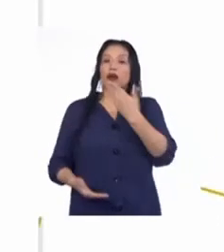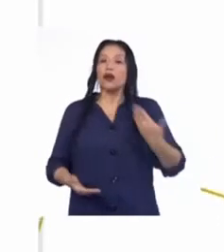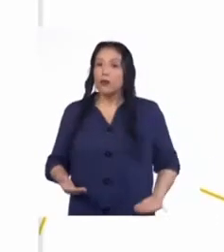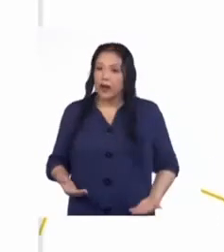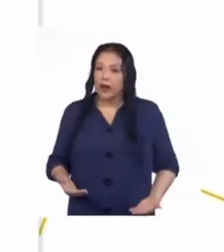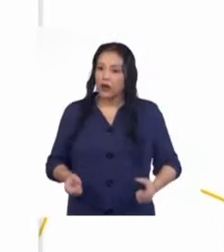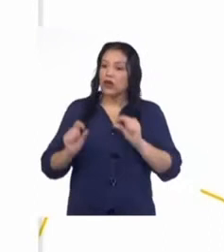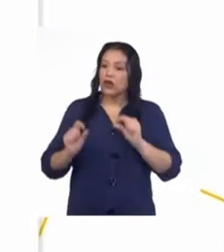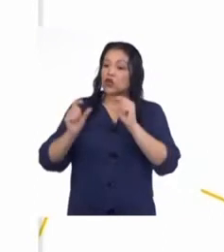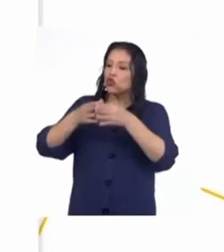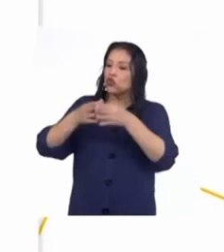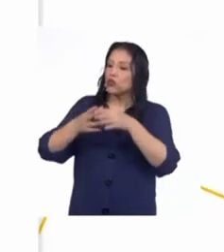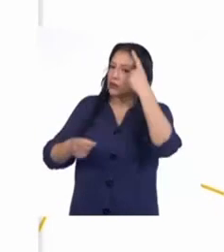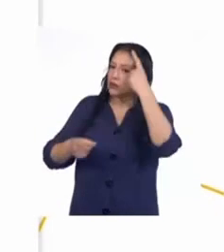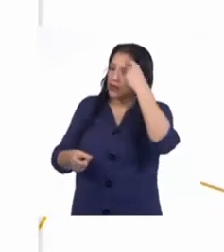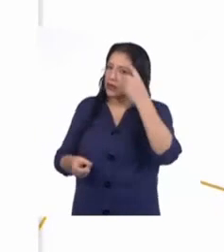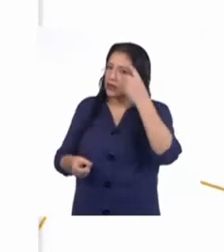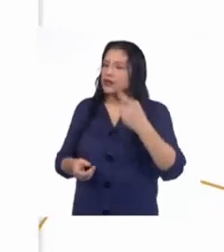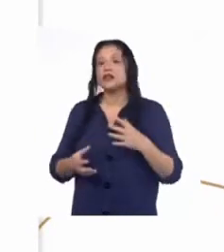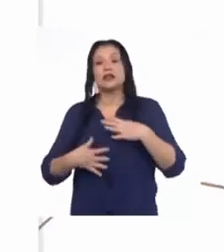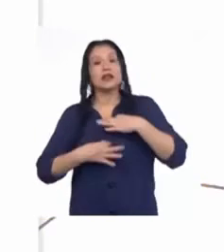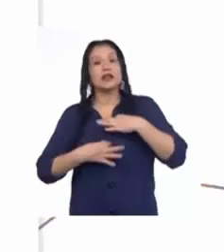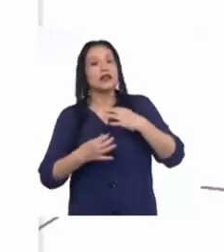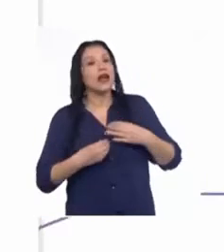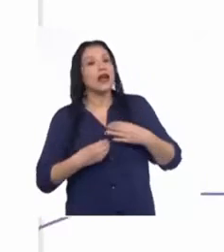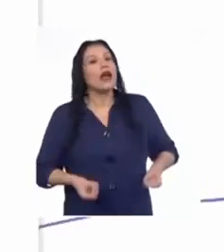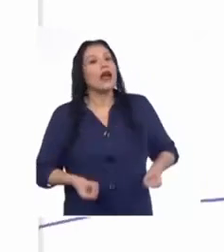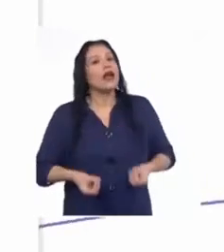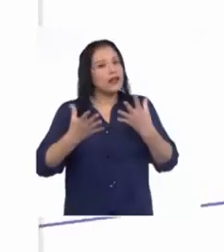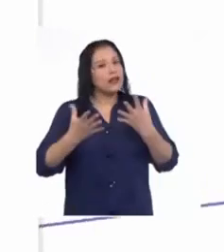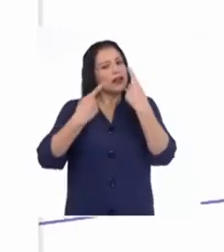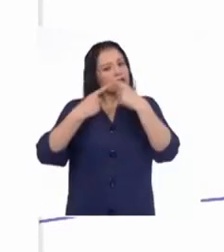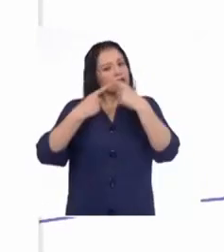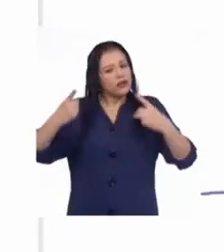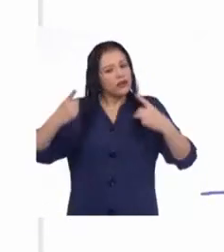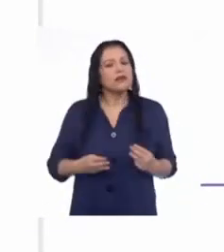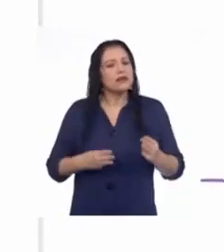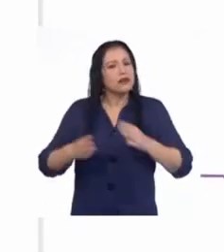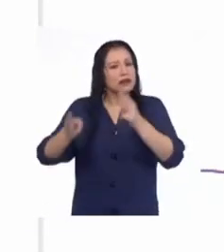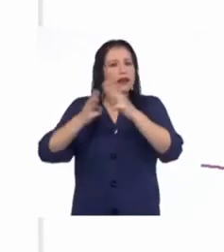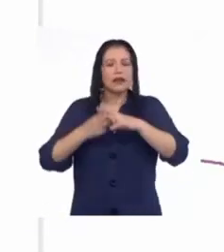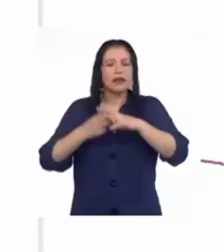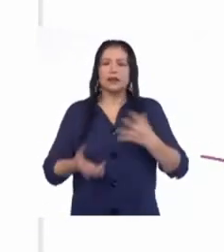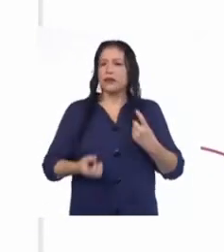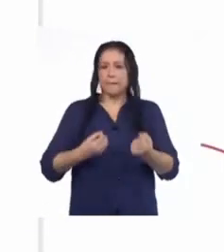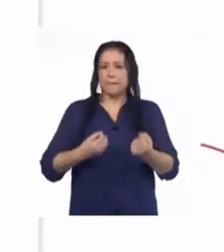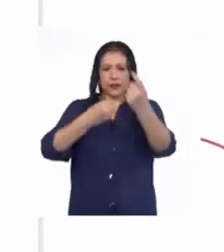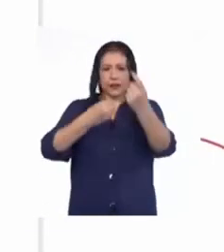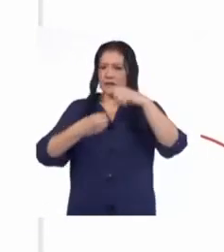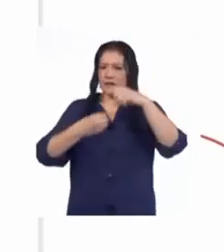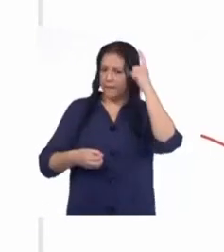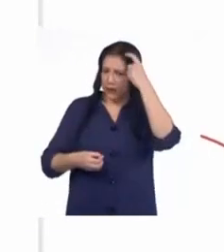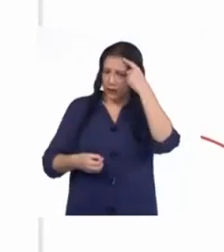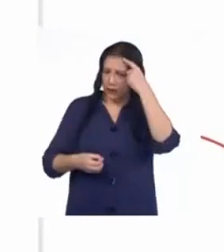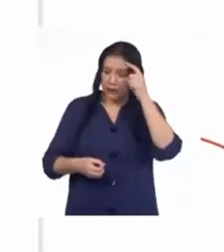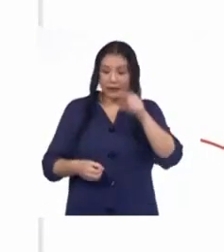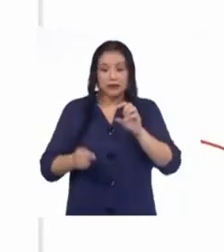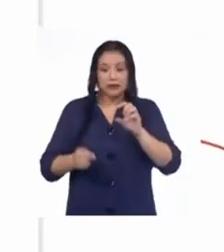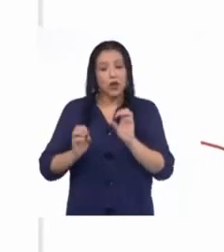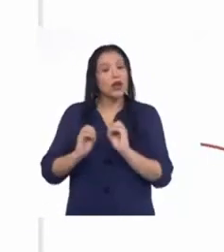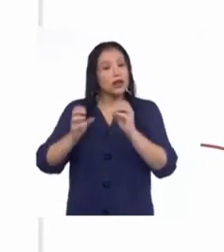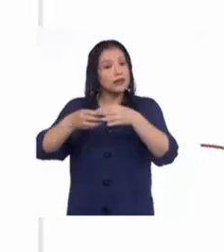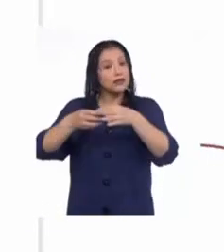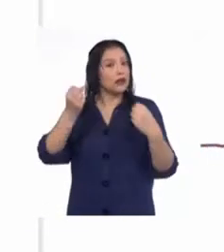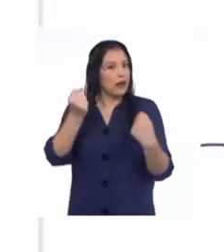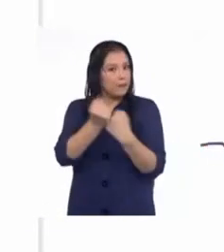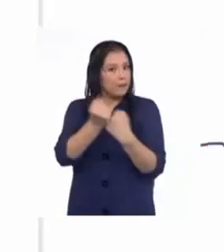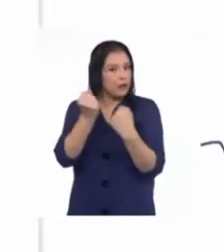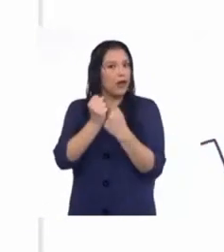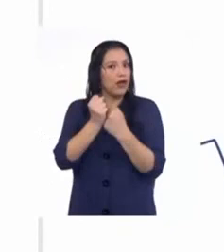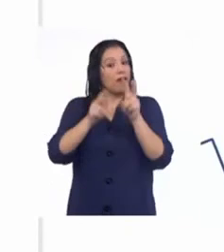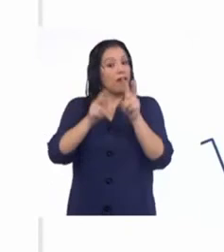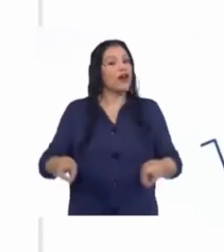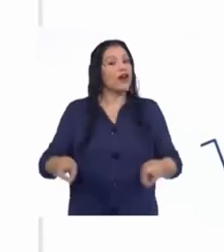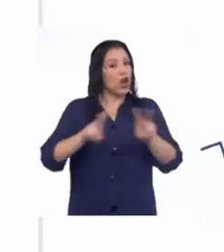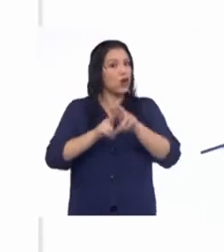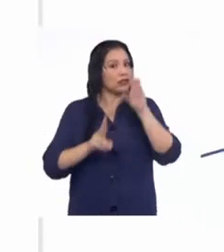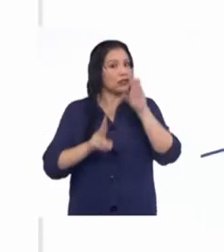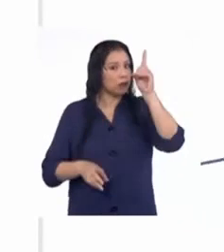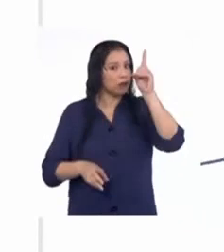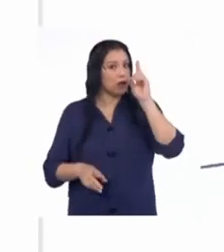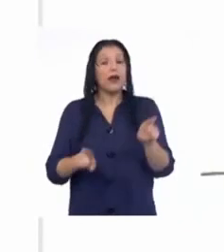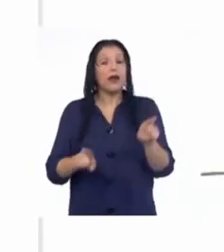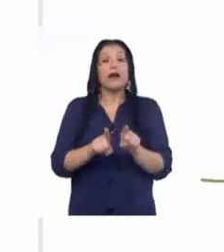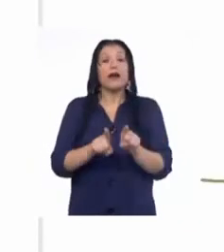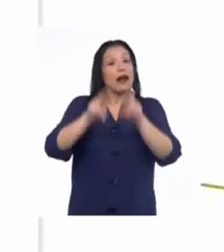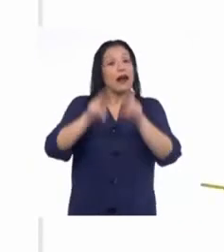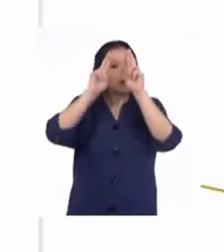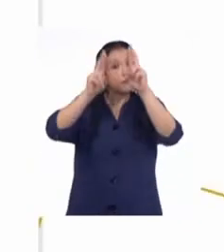intereses y proporcionar formas alternativas de participación política. Estas instituciones, apoyadas por valores democráticos y el